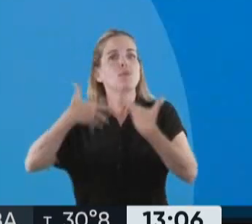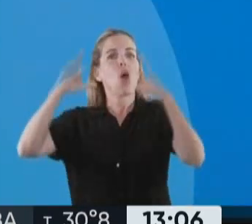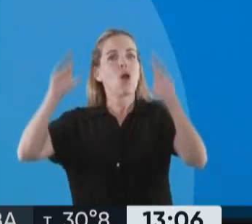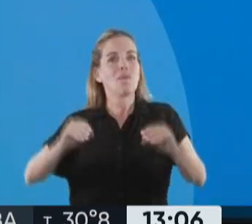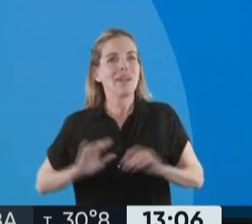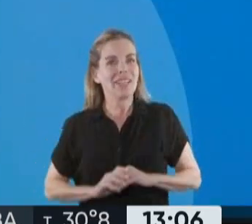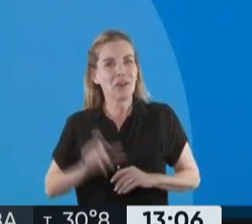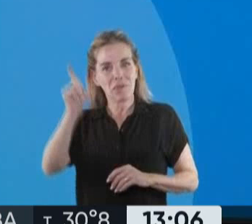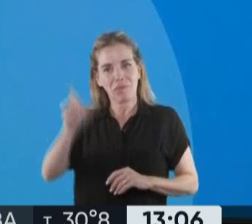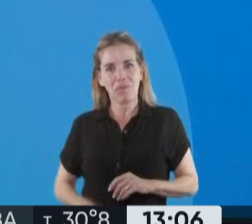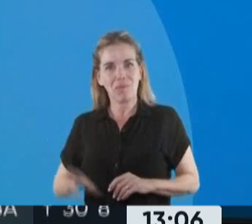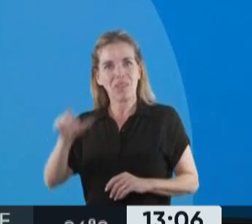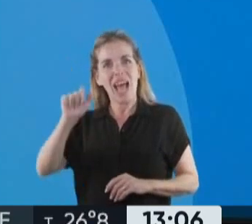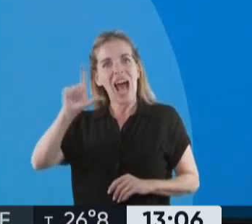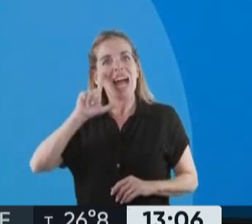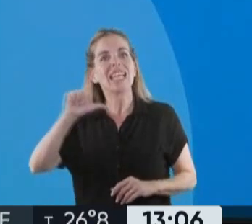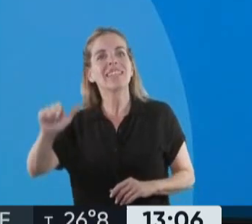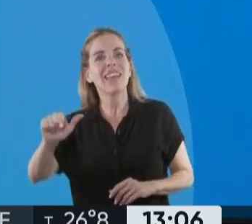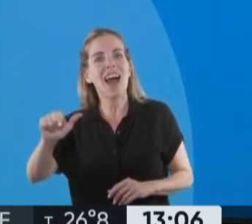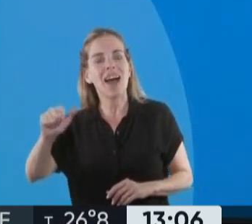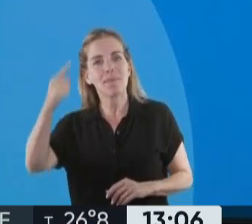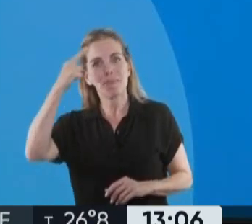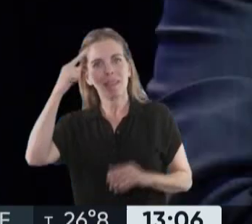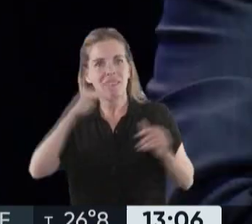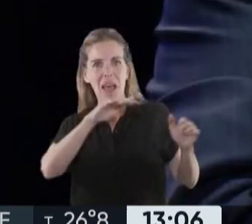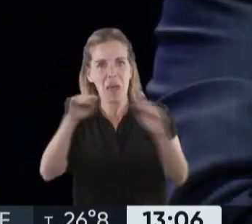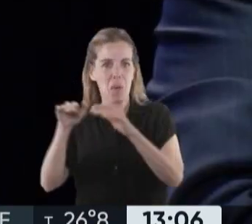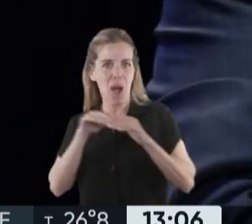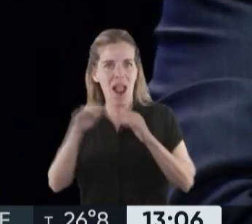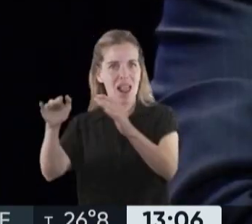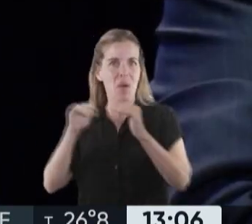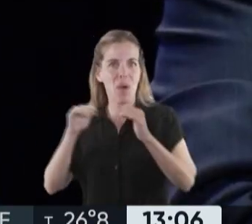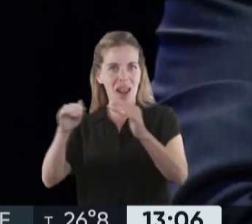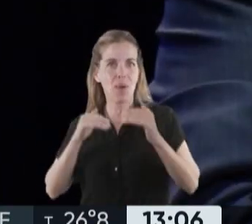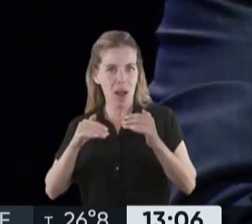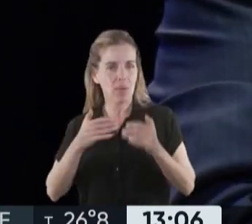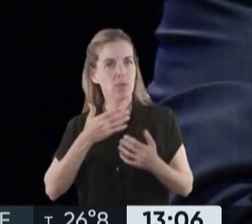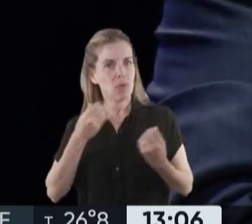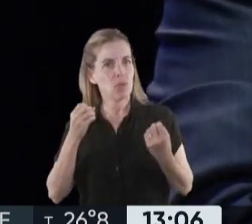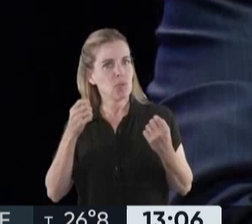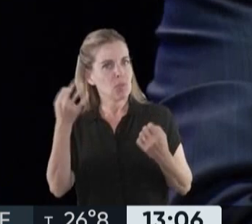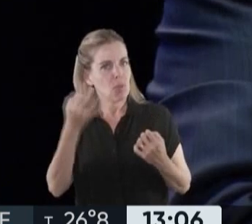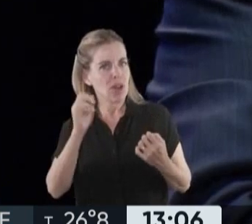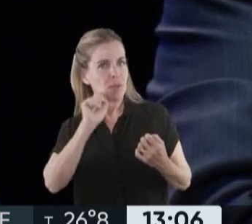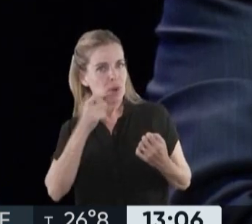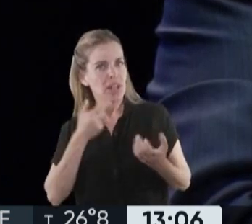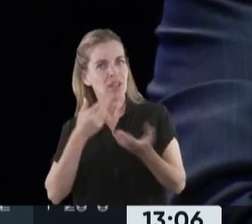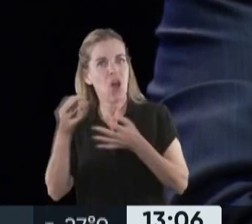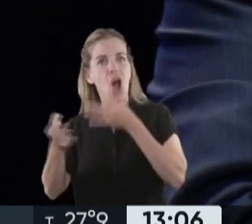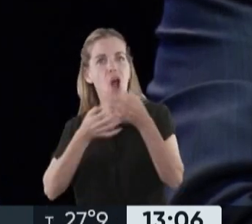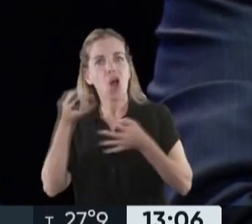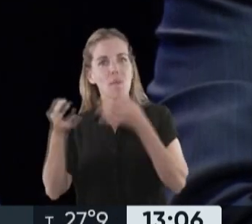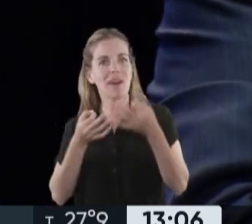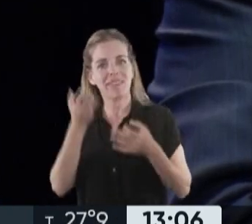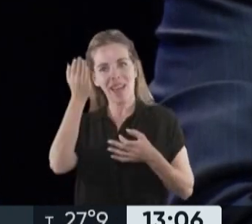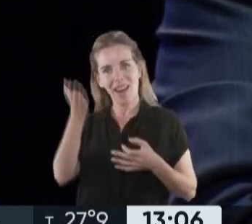Alicia es una persona que piensa como nosotros y por lo tanto es muy grato hablar con ella. Está